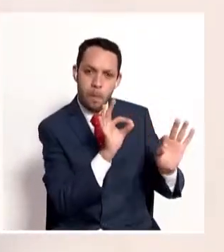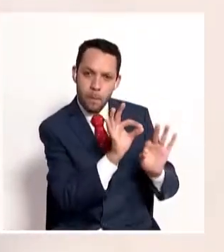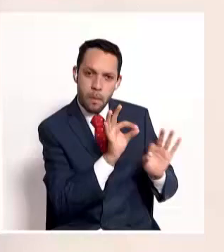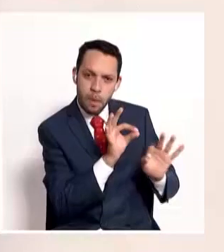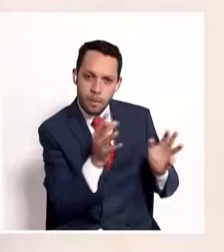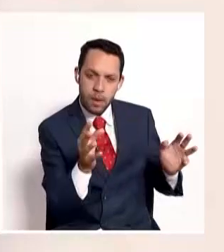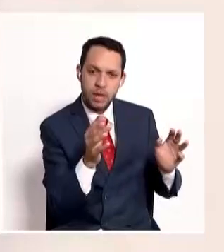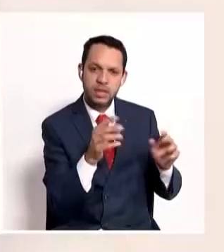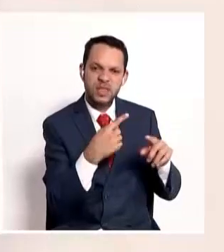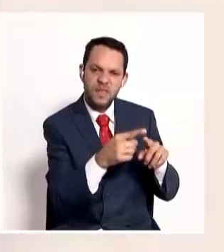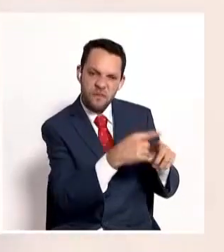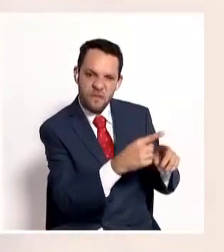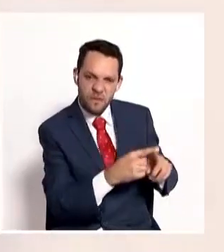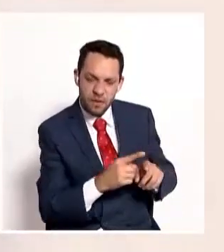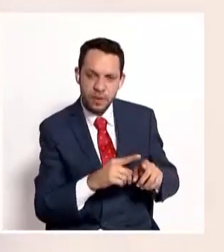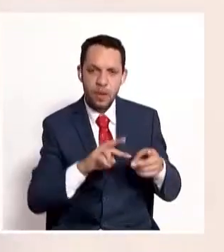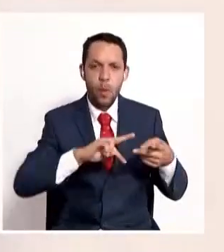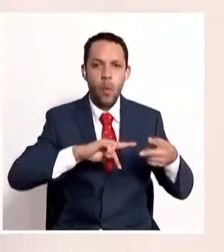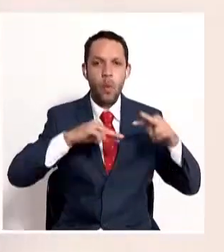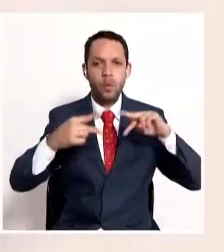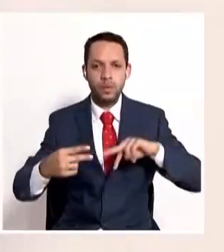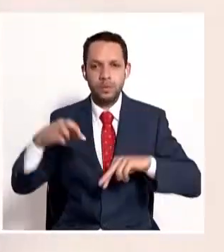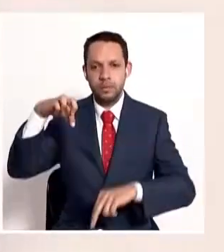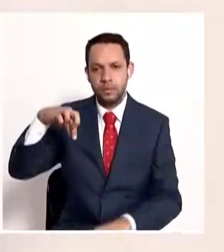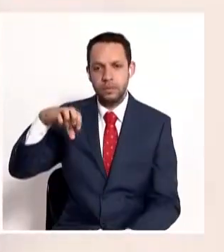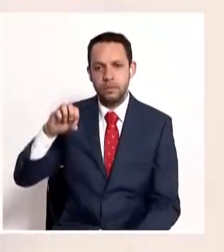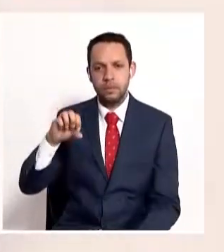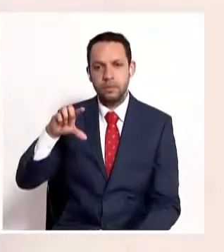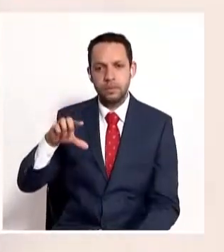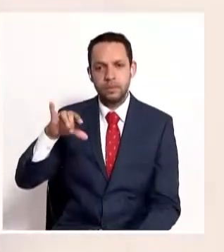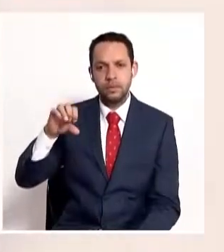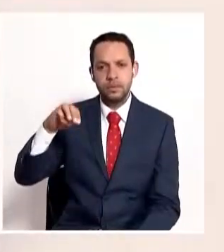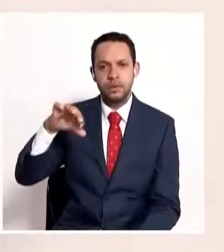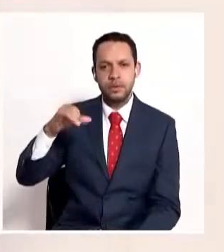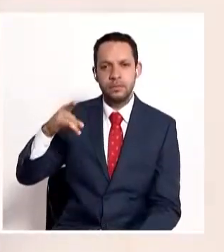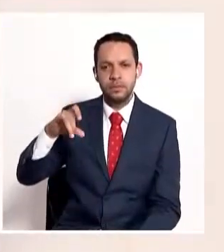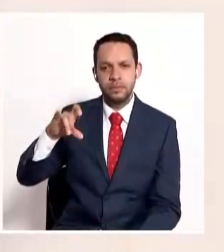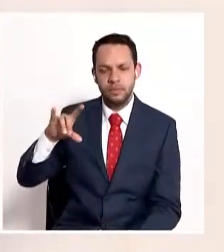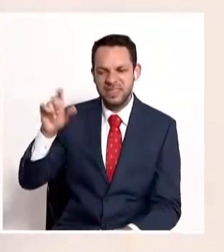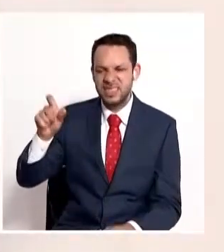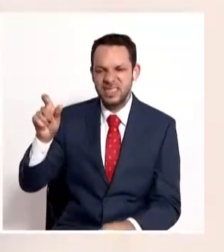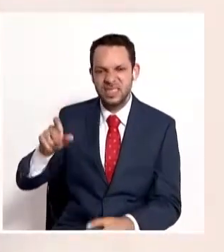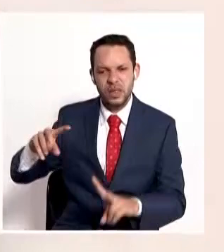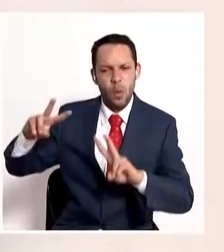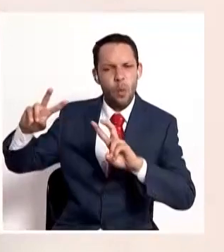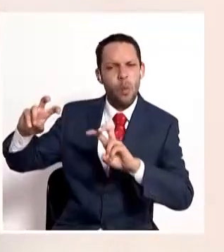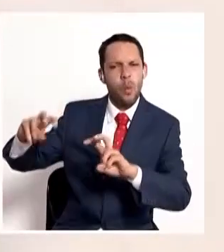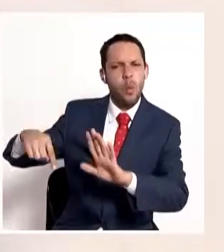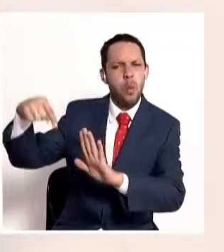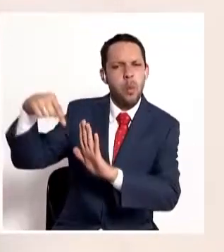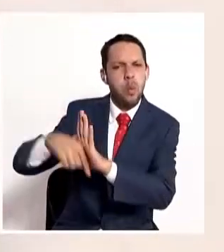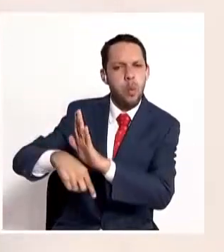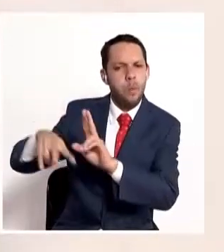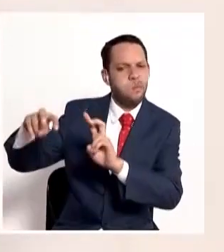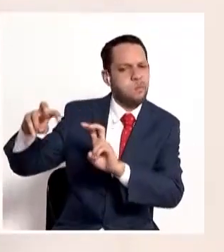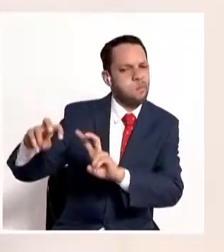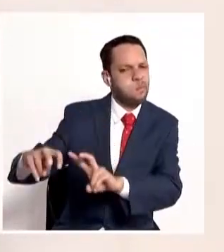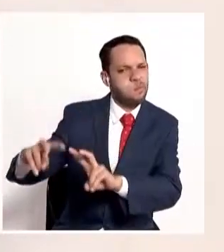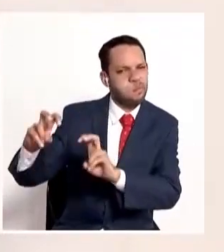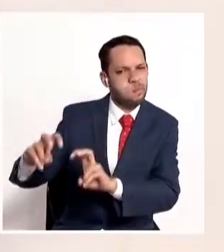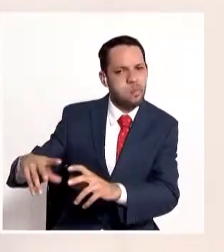pero cuando hablamos de paul y mialgias ya tenemos que ir a un proceso más profundo para comenzar a hacer toda la parte de